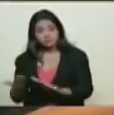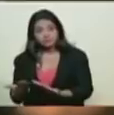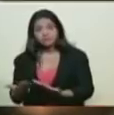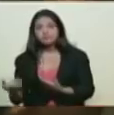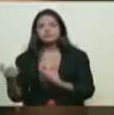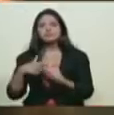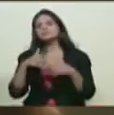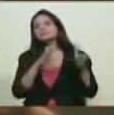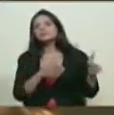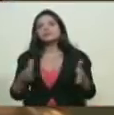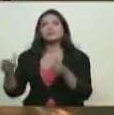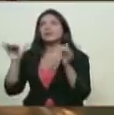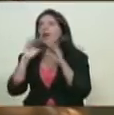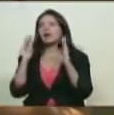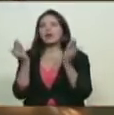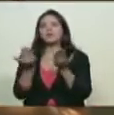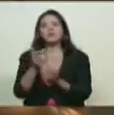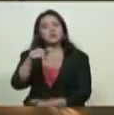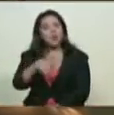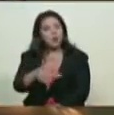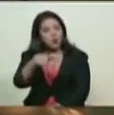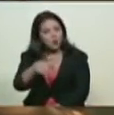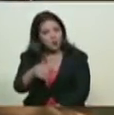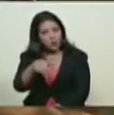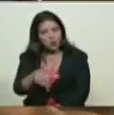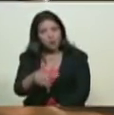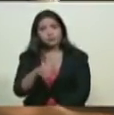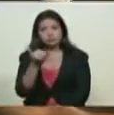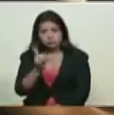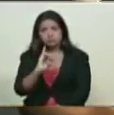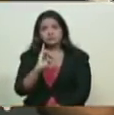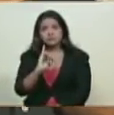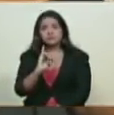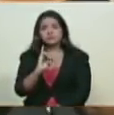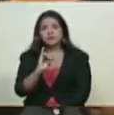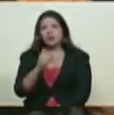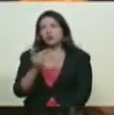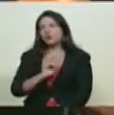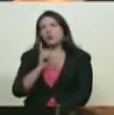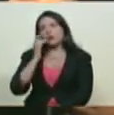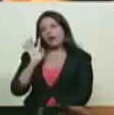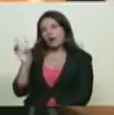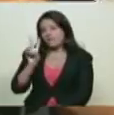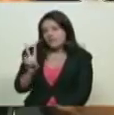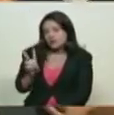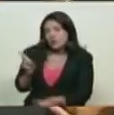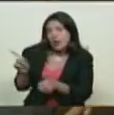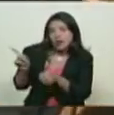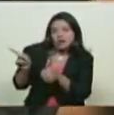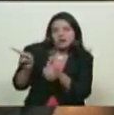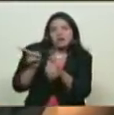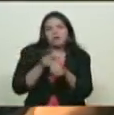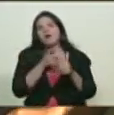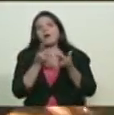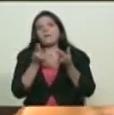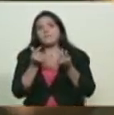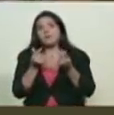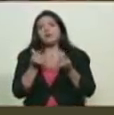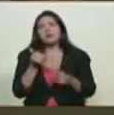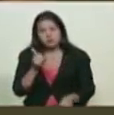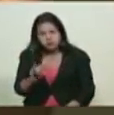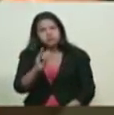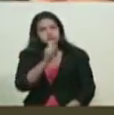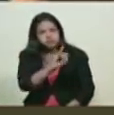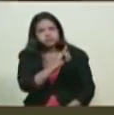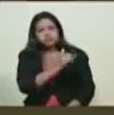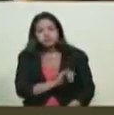parte de una comunidad en el mundo que hoy tiene no creen que venezuela somos los pioneros de la escritoria existe en el mundo